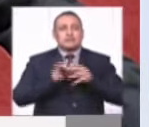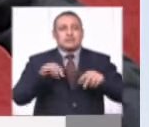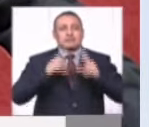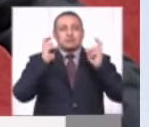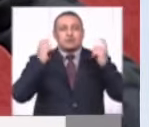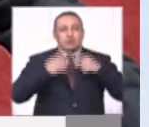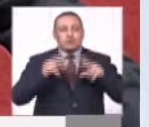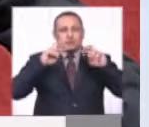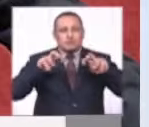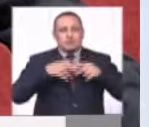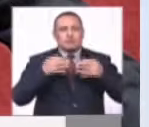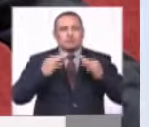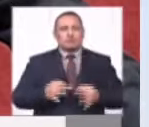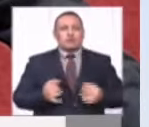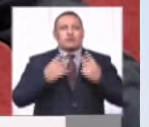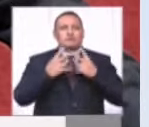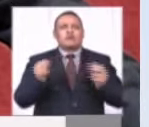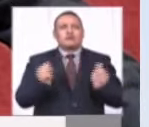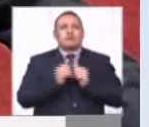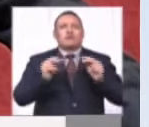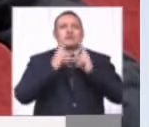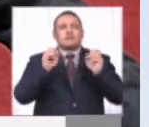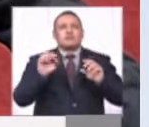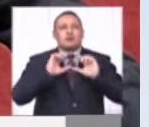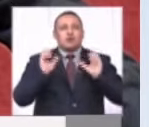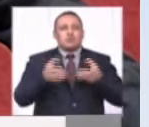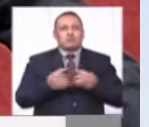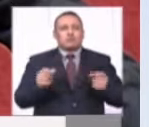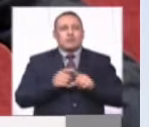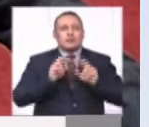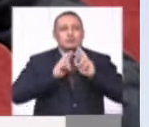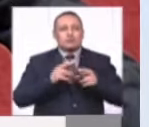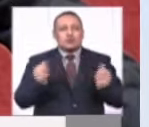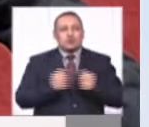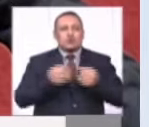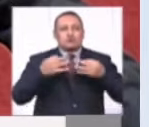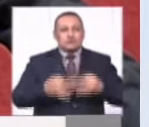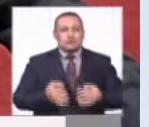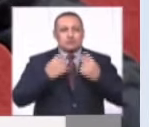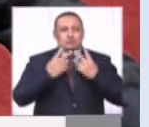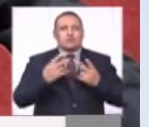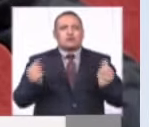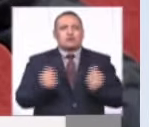vamos a revisar puntualmente el caso de la convención para responder con mayor detalle